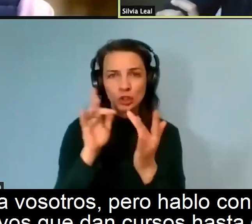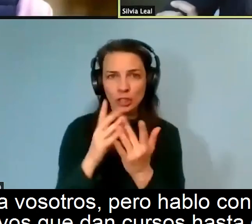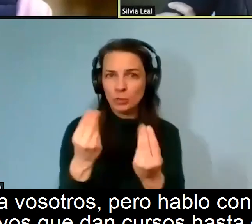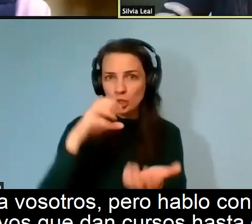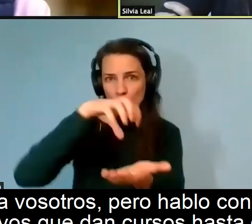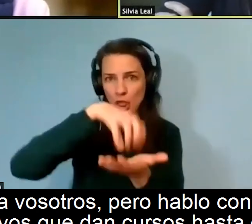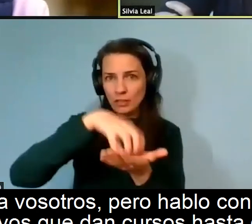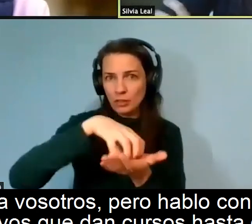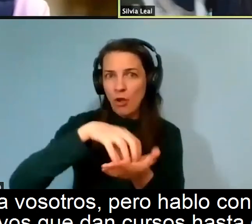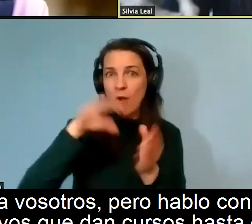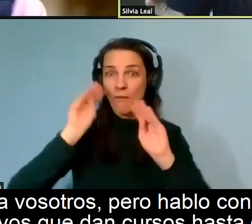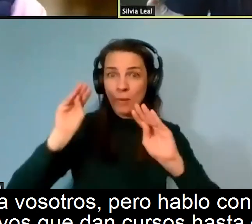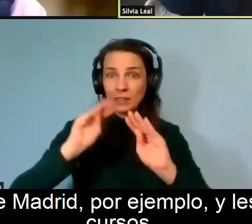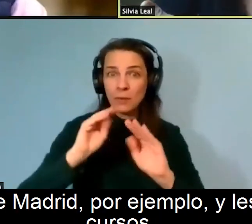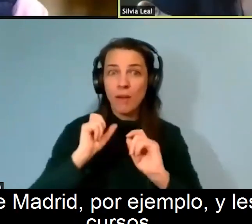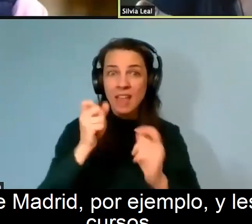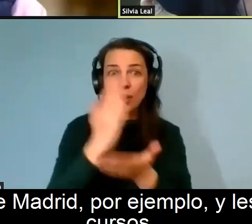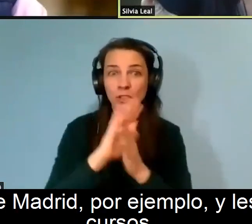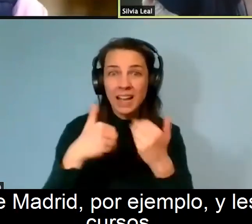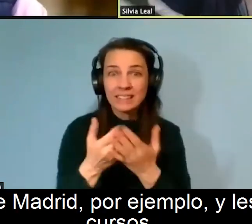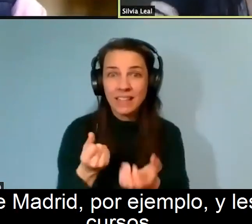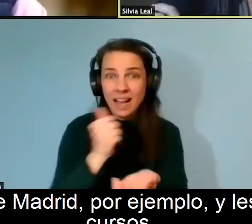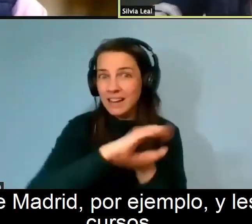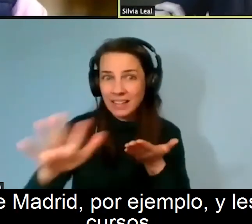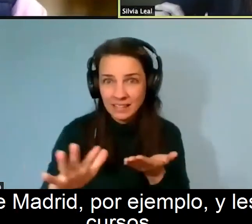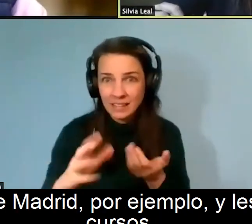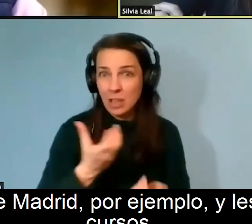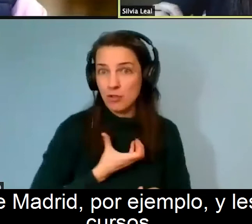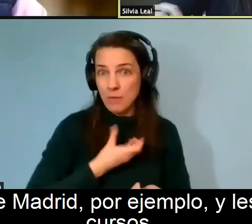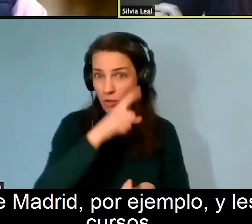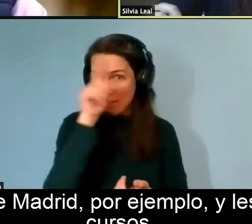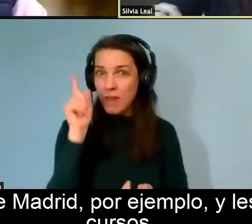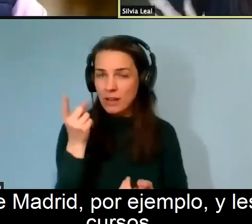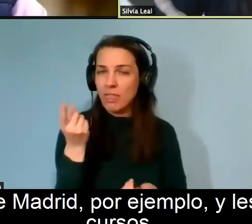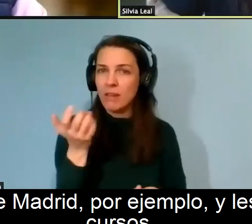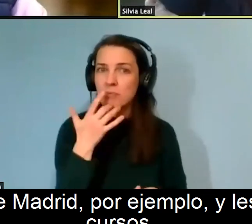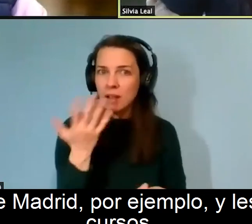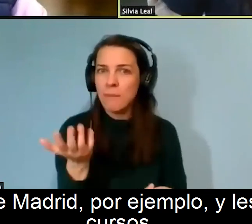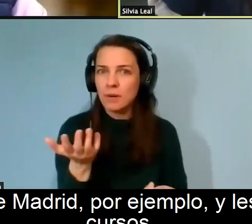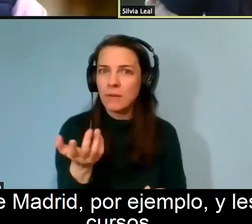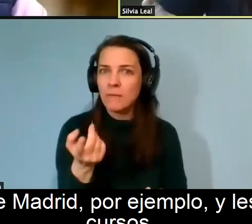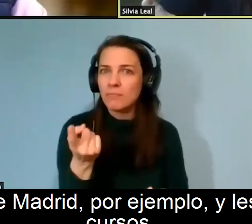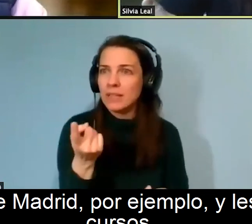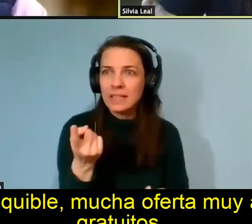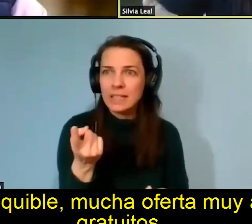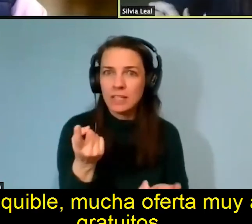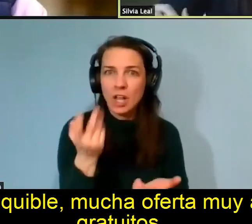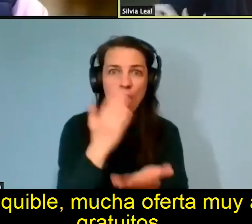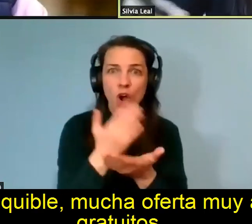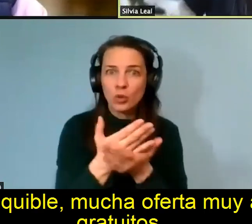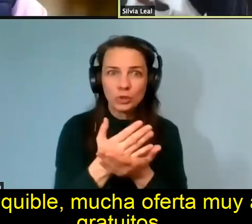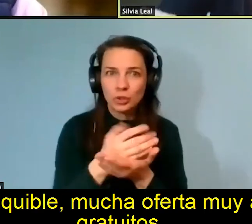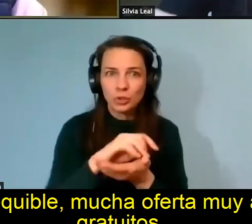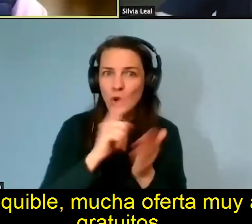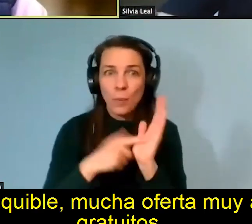que dan cursos hasta gratis, ¿no? El Ayuntamiento de Madrid, por ejemplo, y les cuesta llenar los cursos. Y